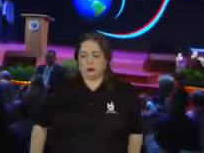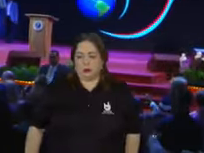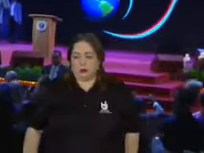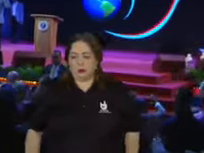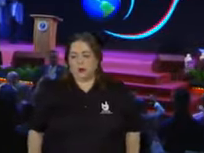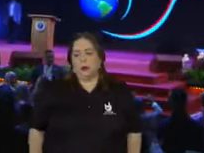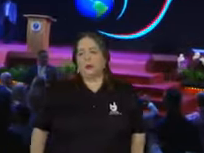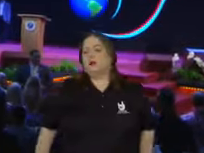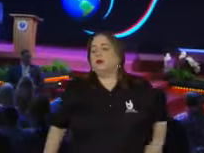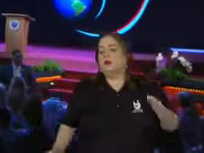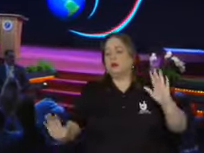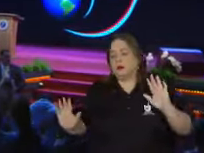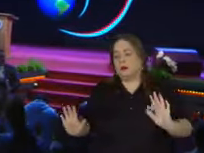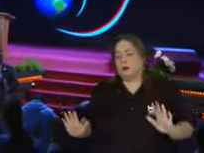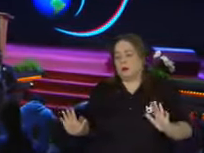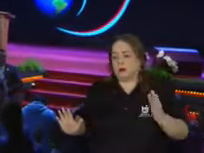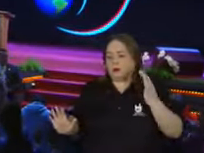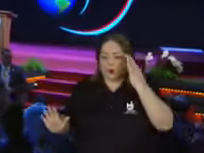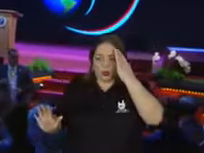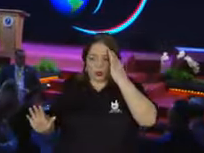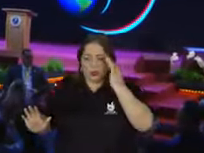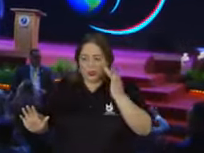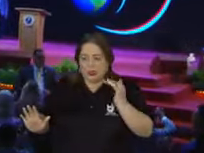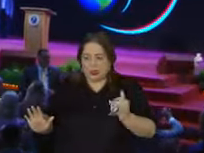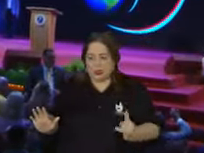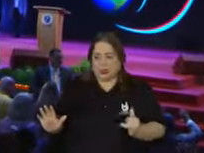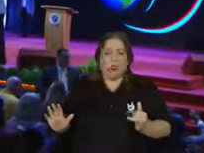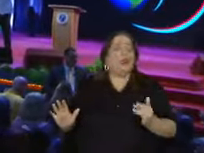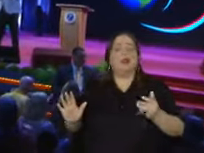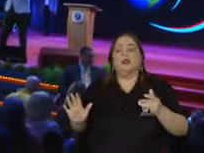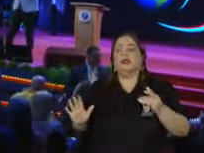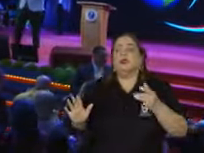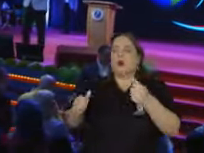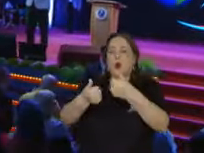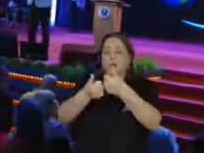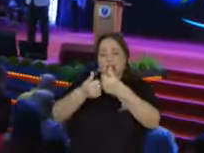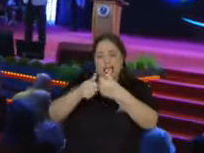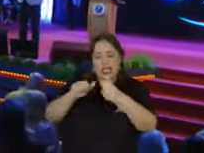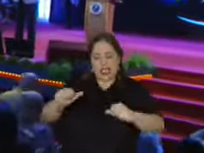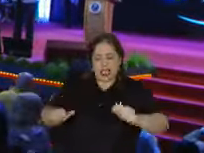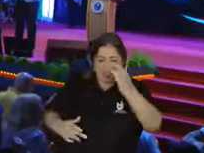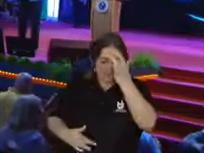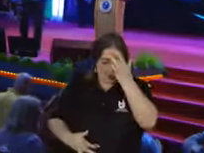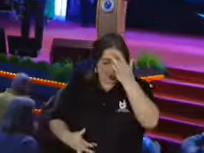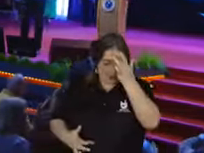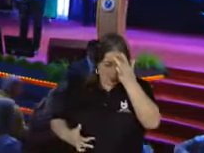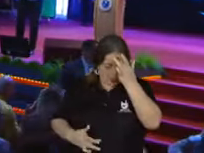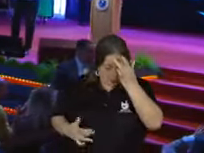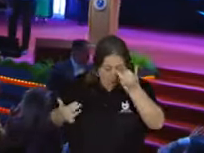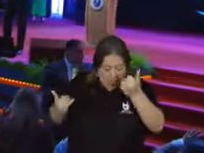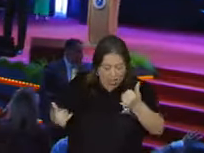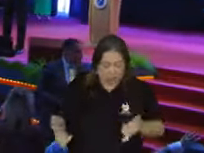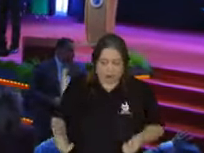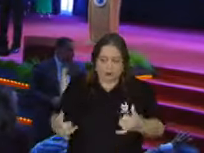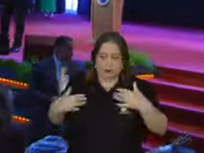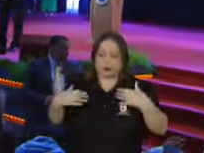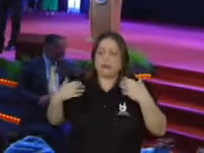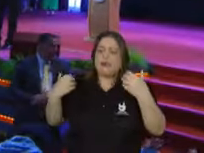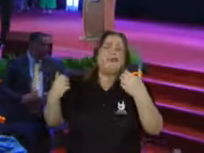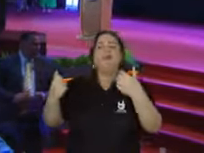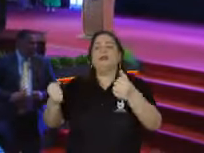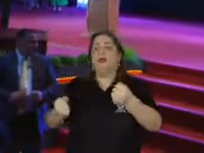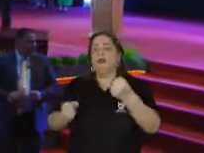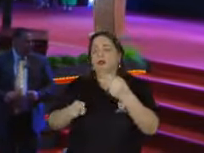sistema cardiovascular, sistema digestivo, linfático, yo te doy una orden, en el nombre que es